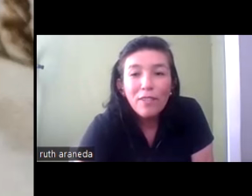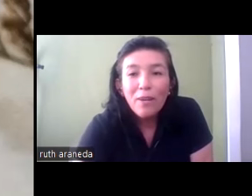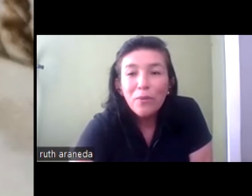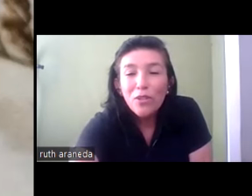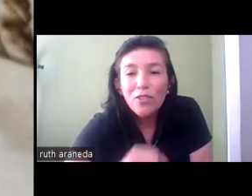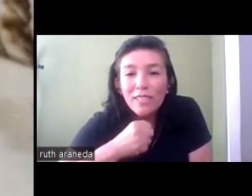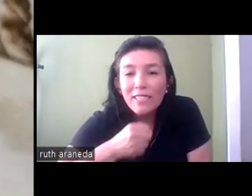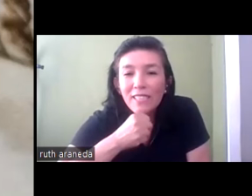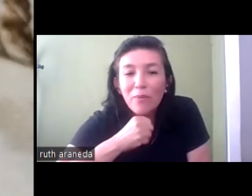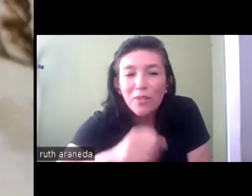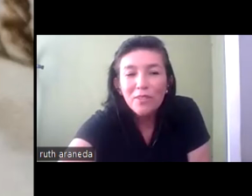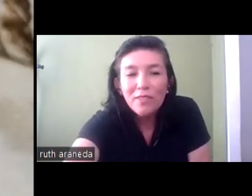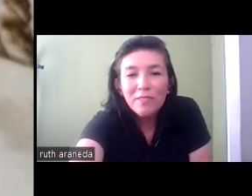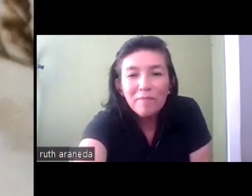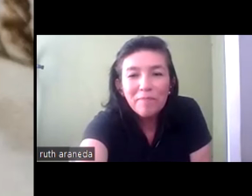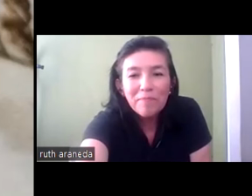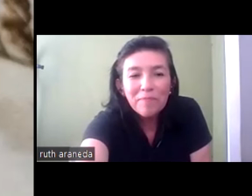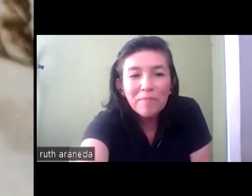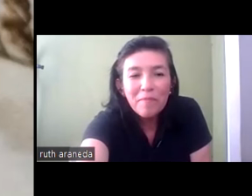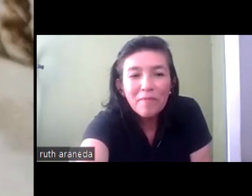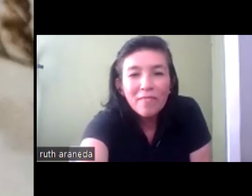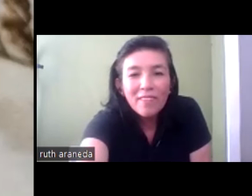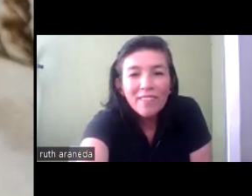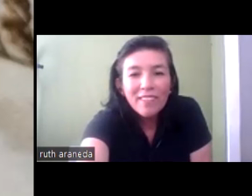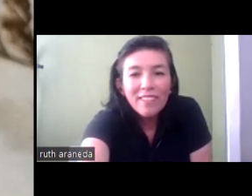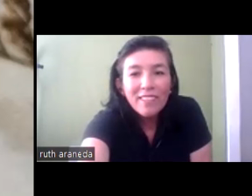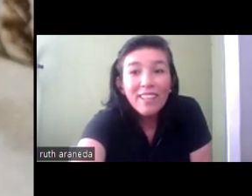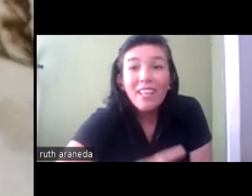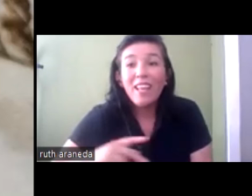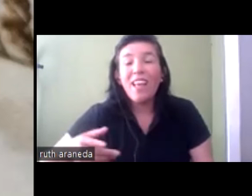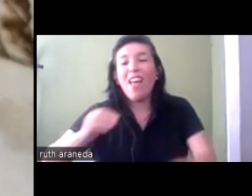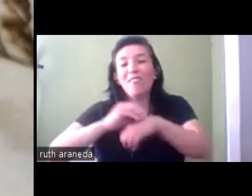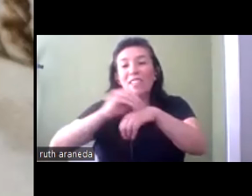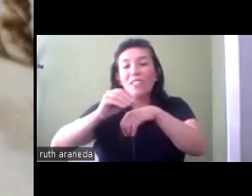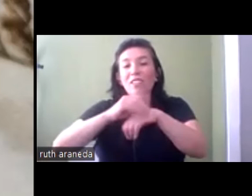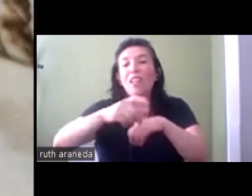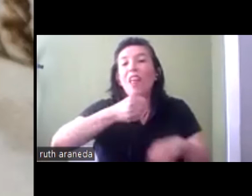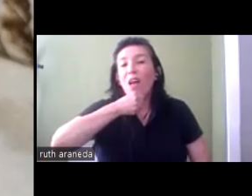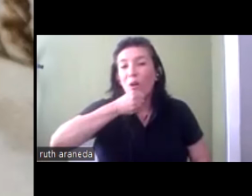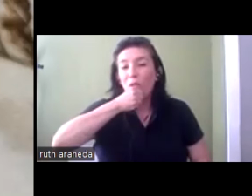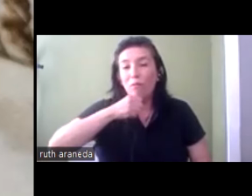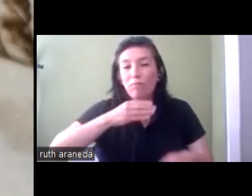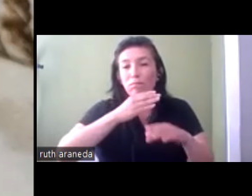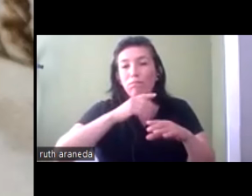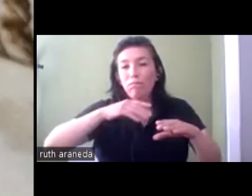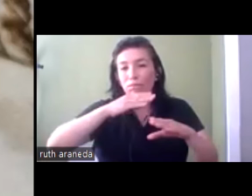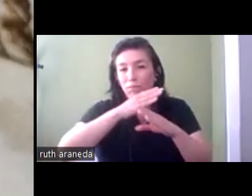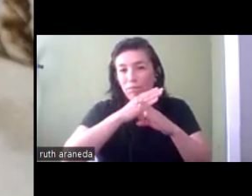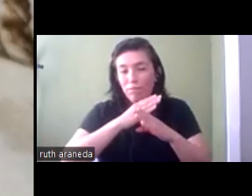Se fue el Perdón, audio, está sí, sin audio. perdón, sí, perdón. Es que si le decía a otra persona,